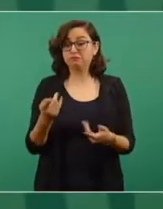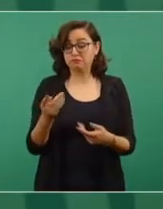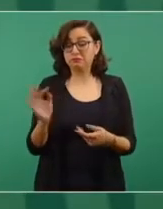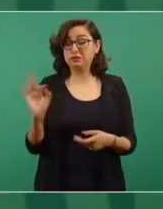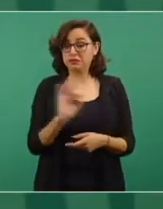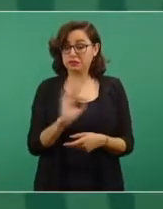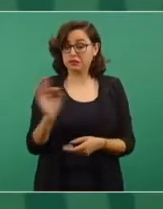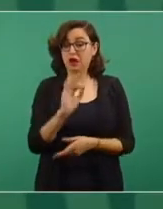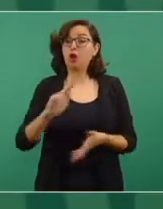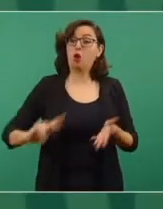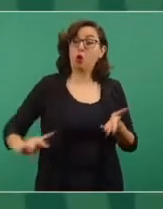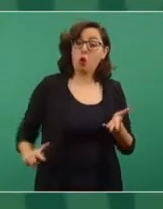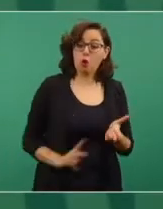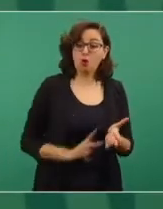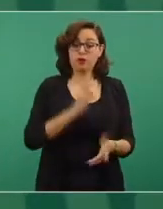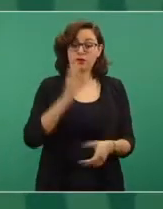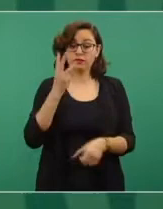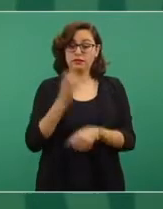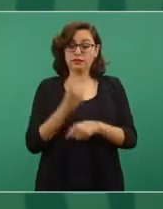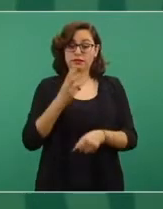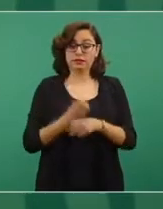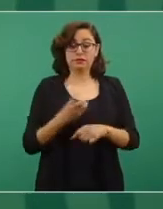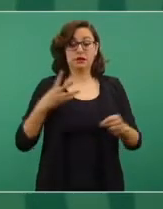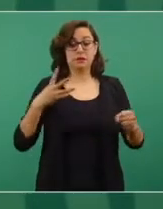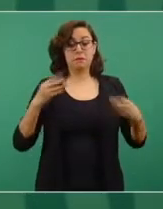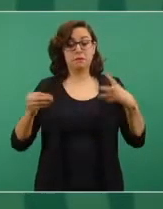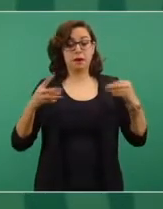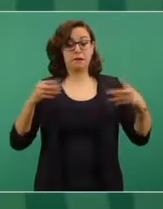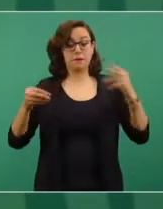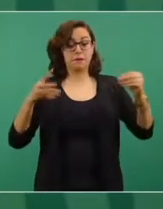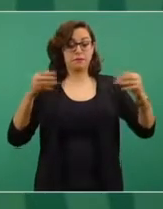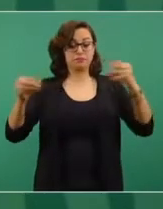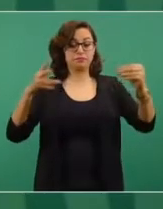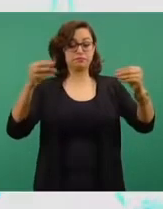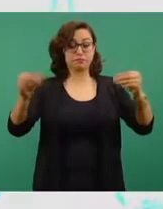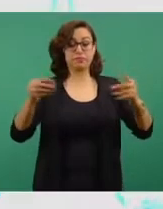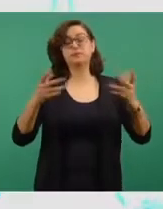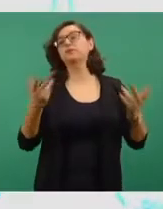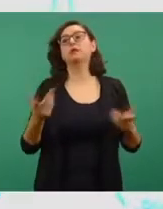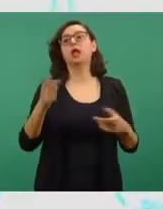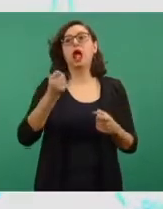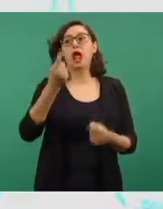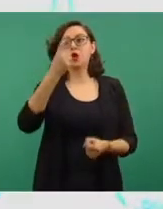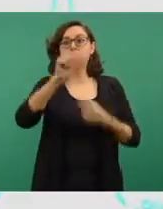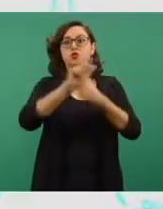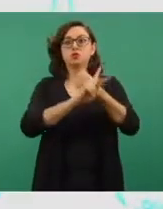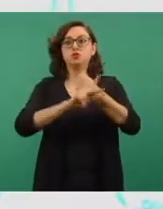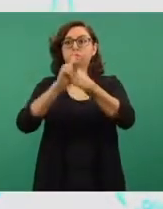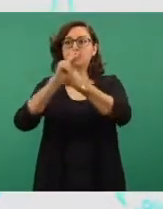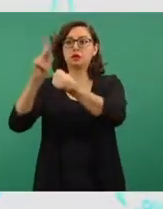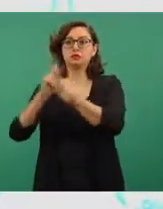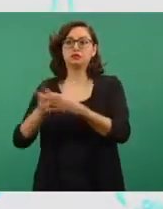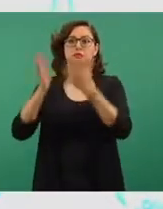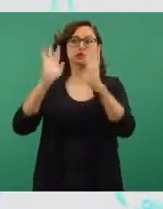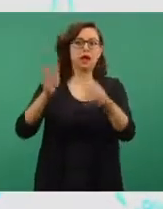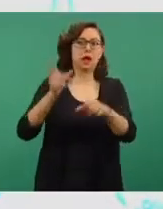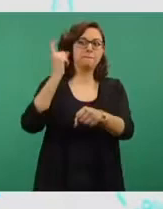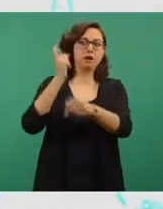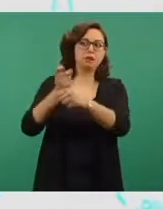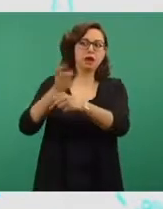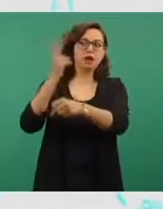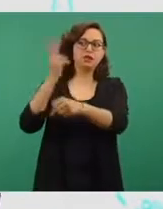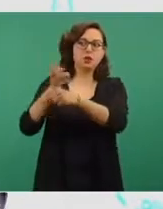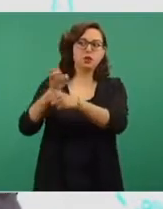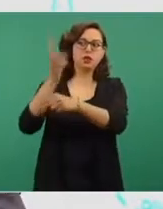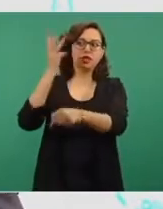países lo identificamos como una potencial tercera ola. Otros países están incluso ya en la 4ª ola epidémica. Le llamamos